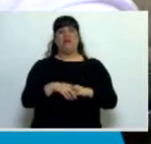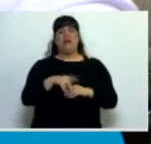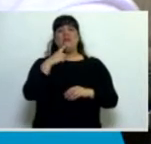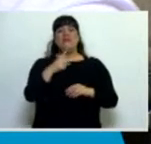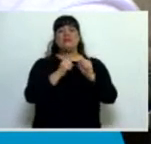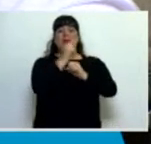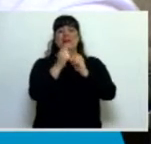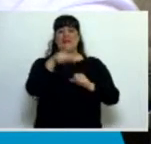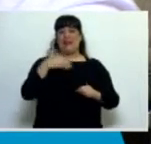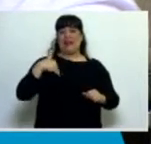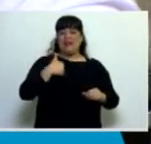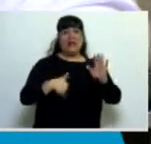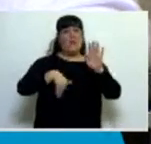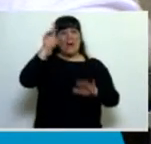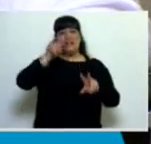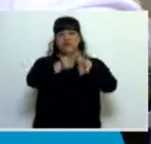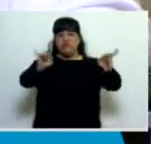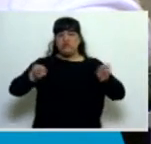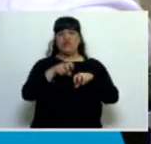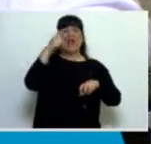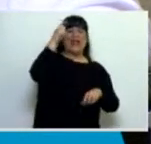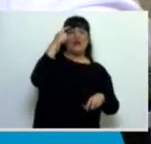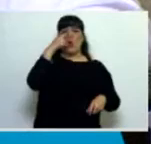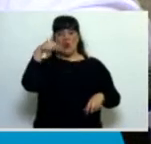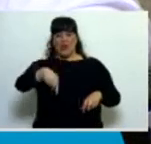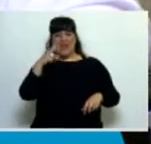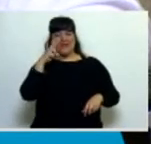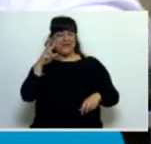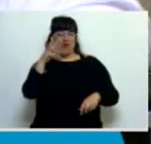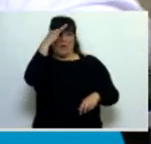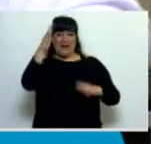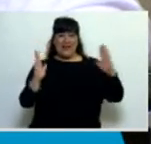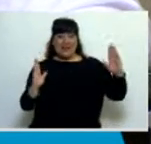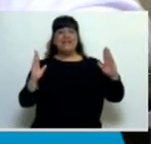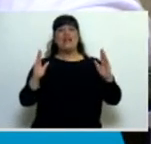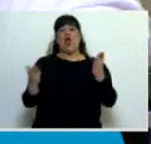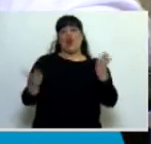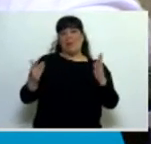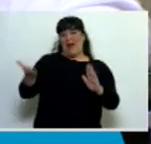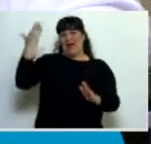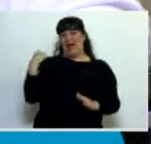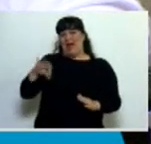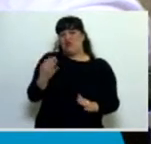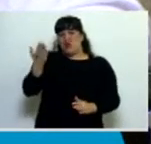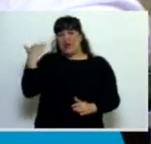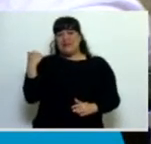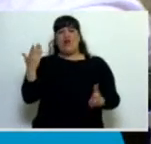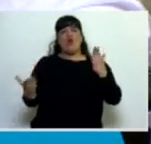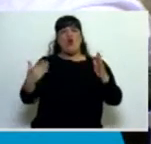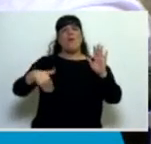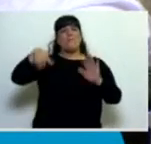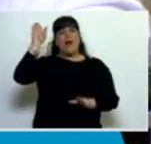empresas argentinas que más rentabilidad obtuvieron entre enero y junio de este año en comparación con el mismo periodo de 2014 fueron aquellas